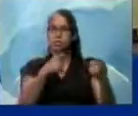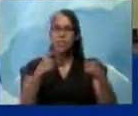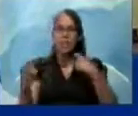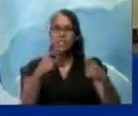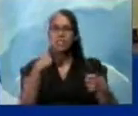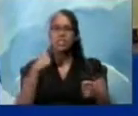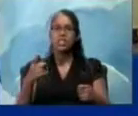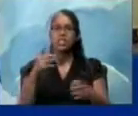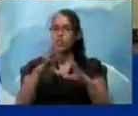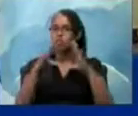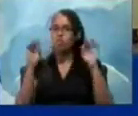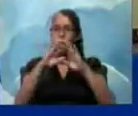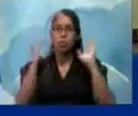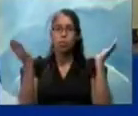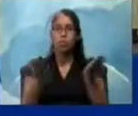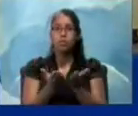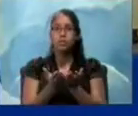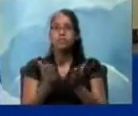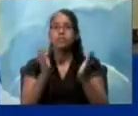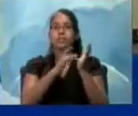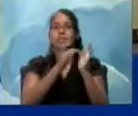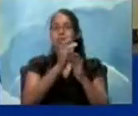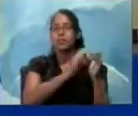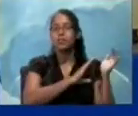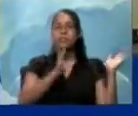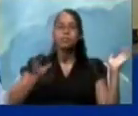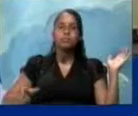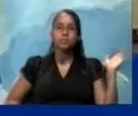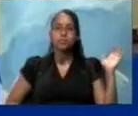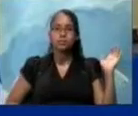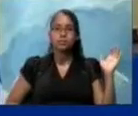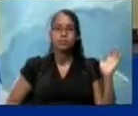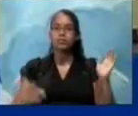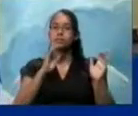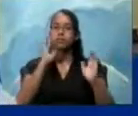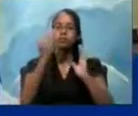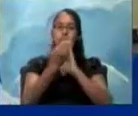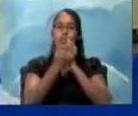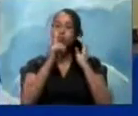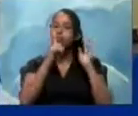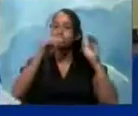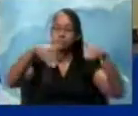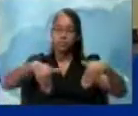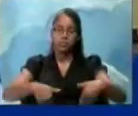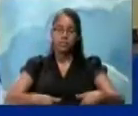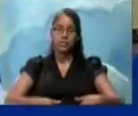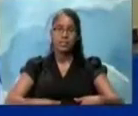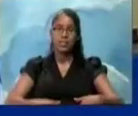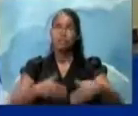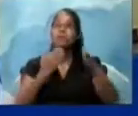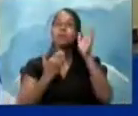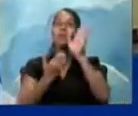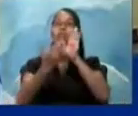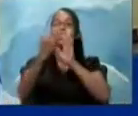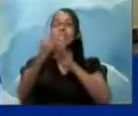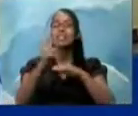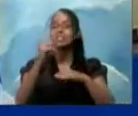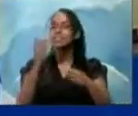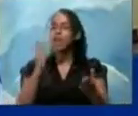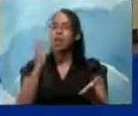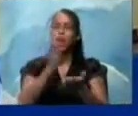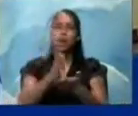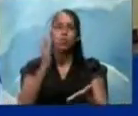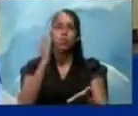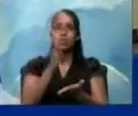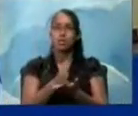insultando a todo el mundo. Jesucristo guardó silencio frente a los